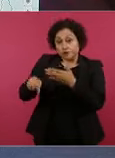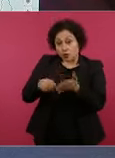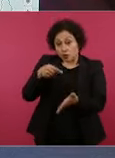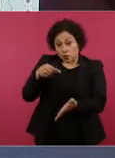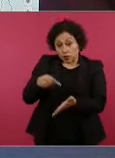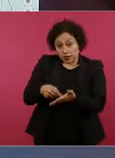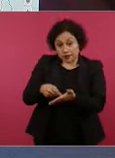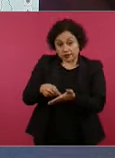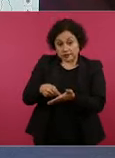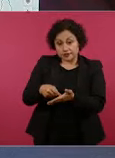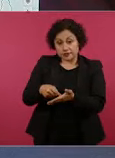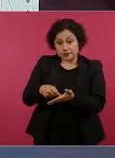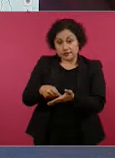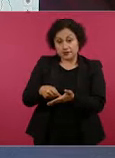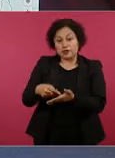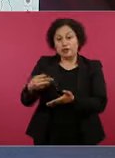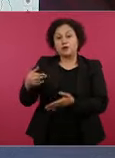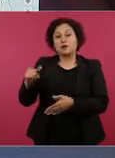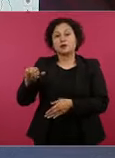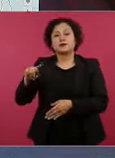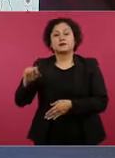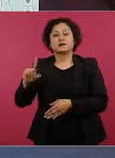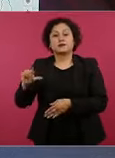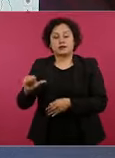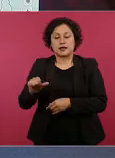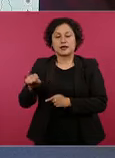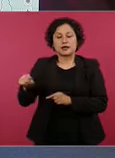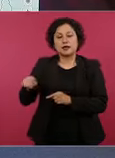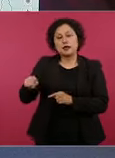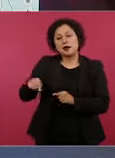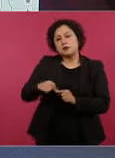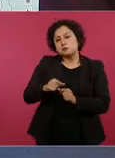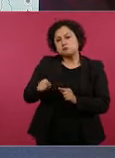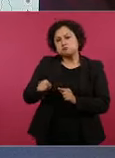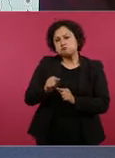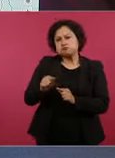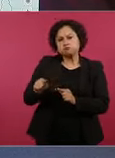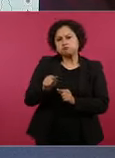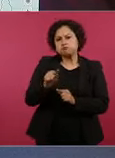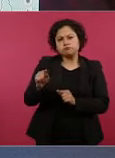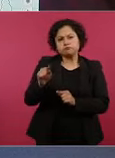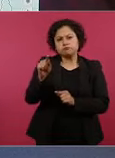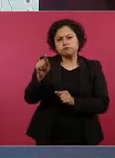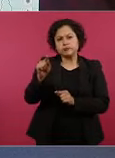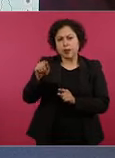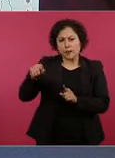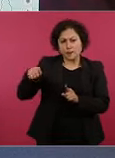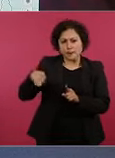sube uno